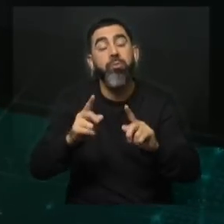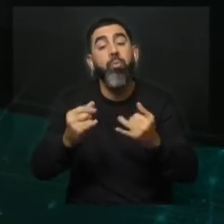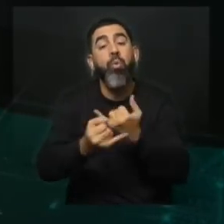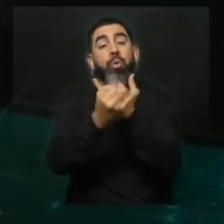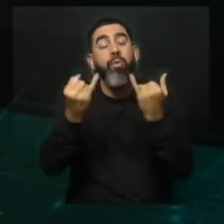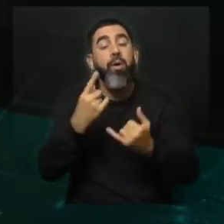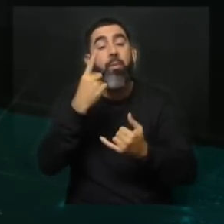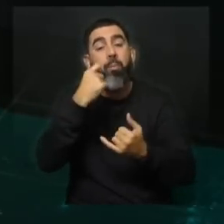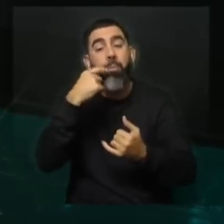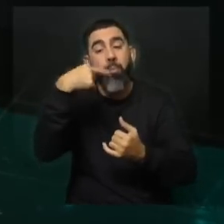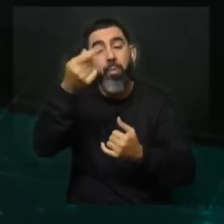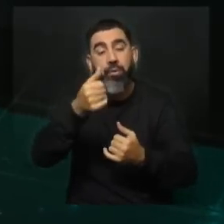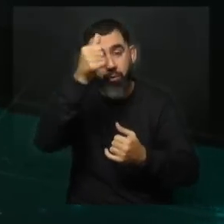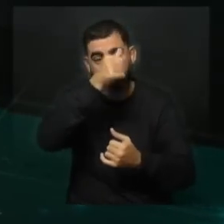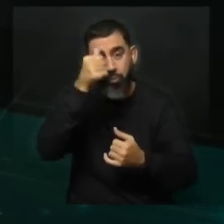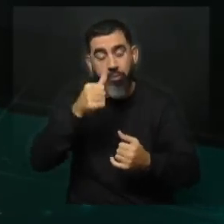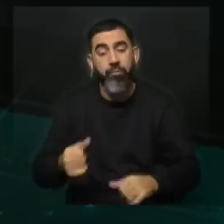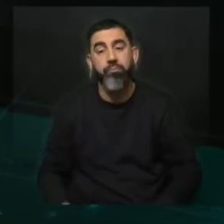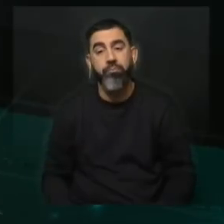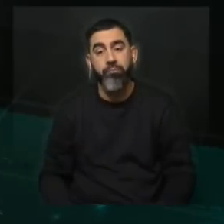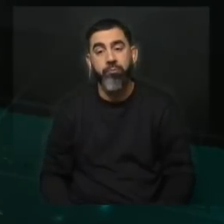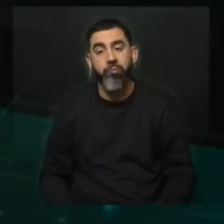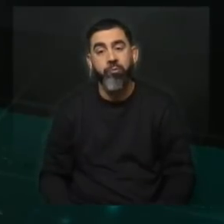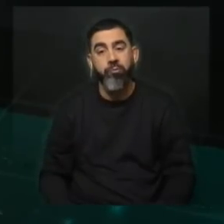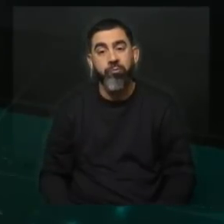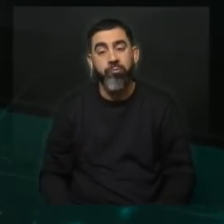día del padre que es el próximo domingo